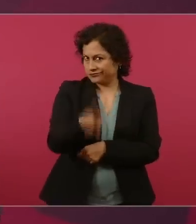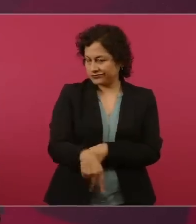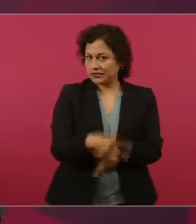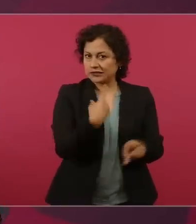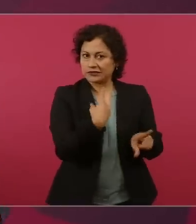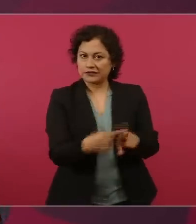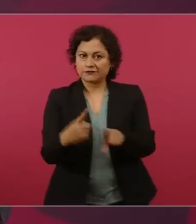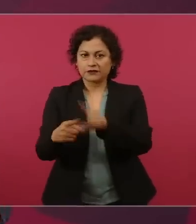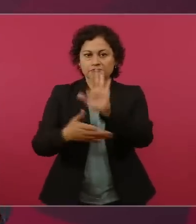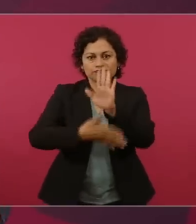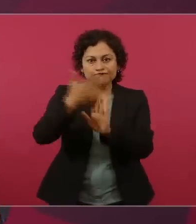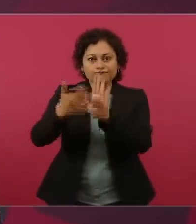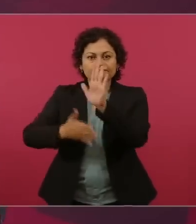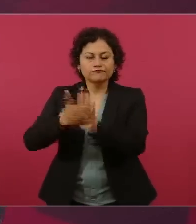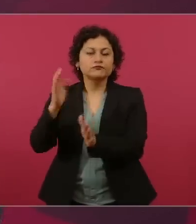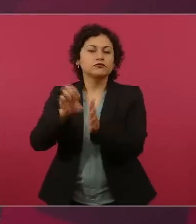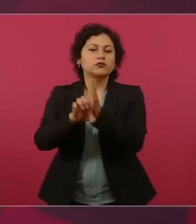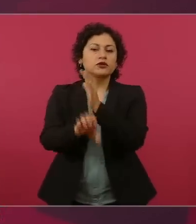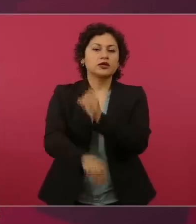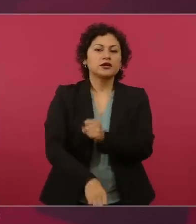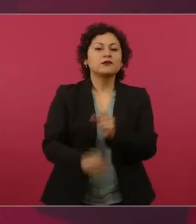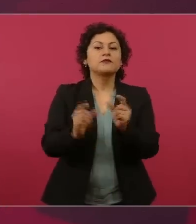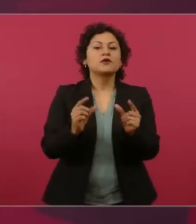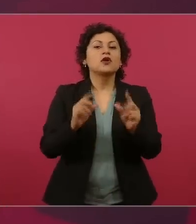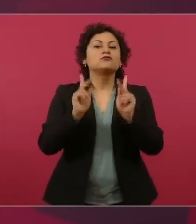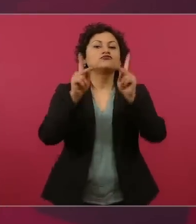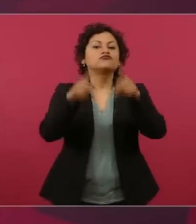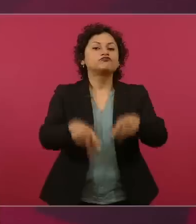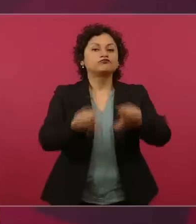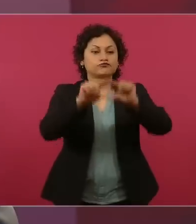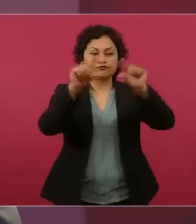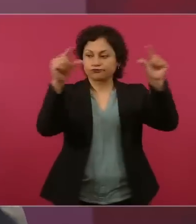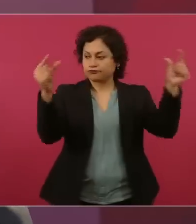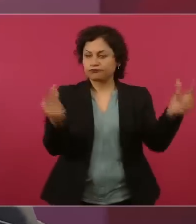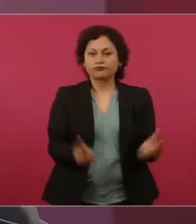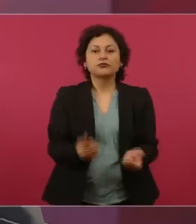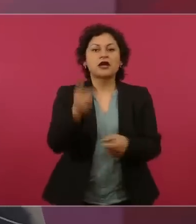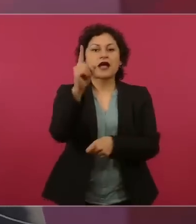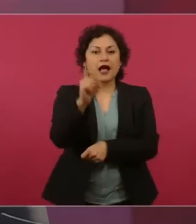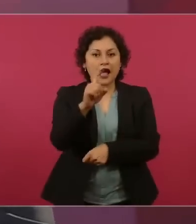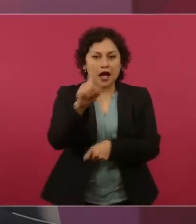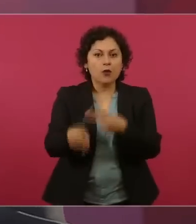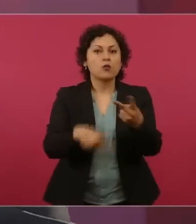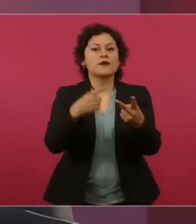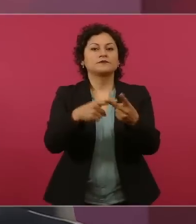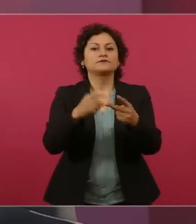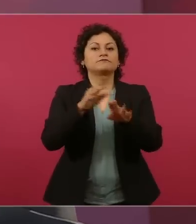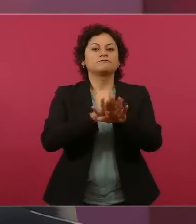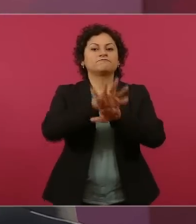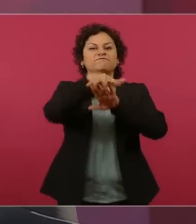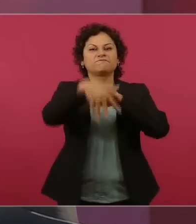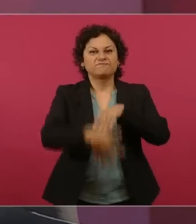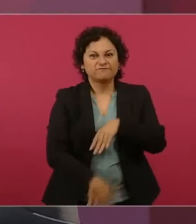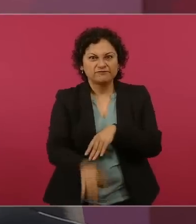acueductos, sobre presas, sobre sistemas de riego.